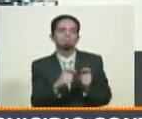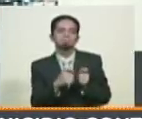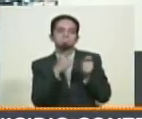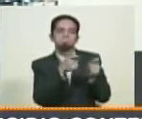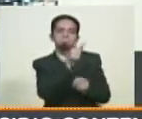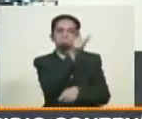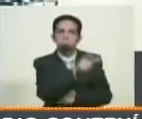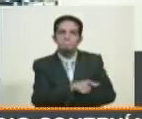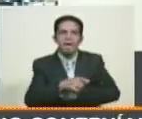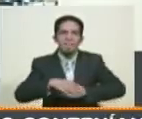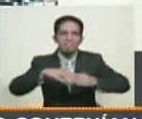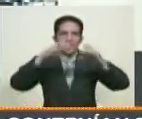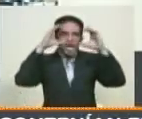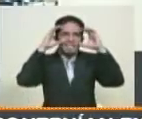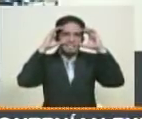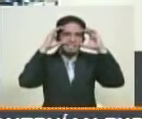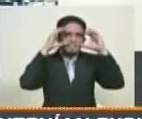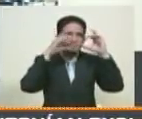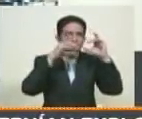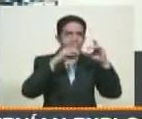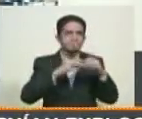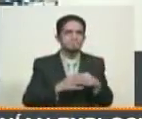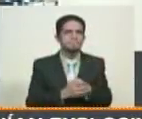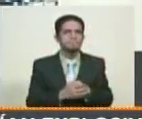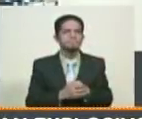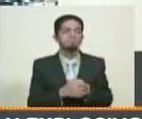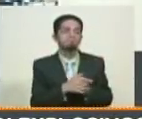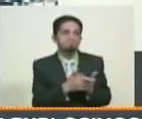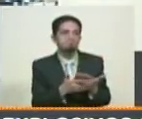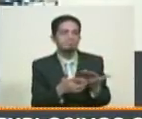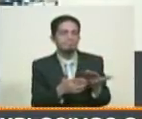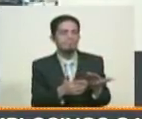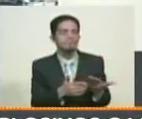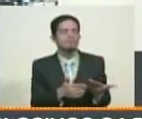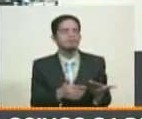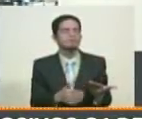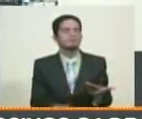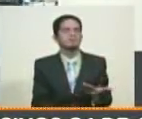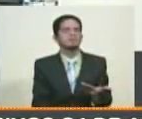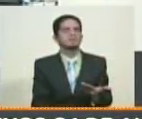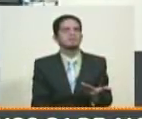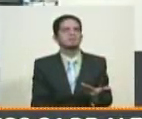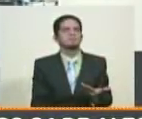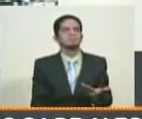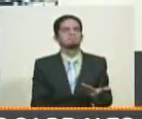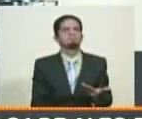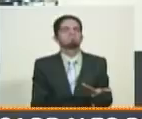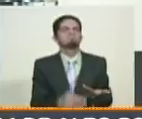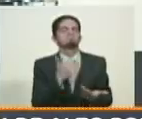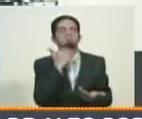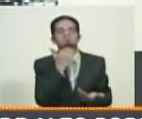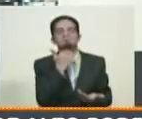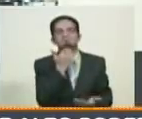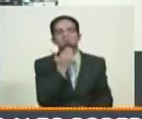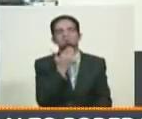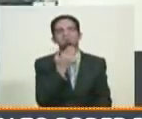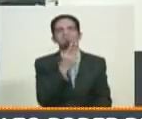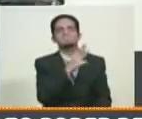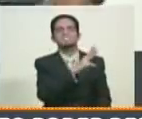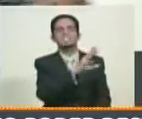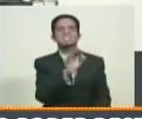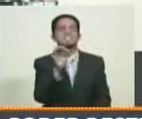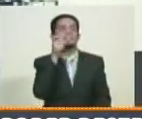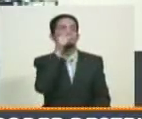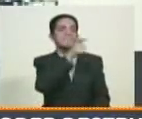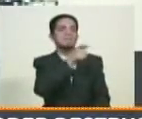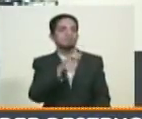ejecutiva Delcy Rodríguez, donde prácticamente o aproximadamente 300 ciudadanos